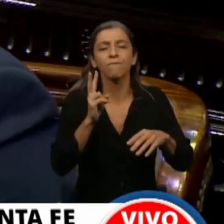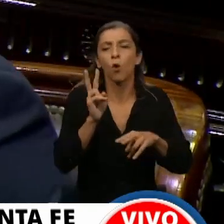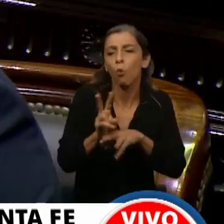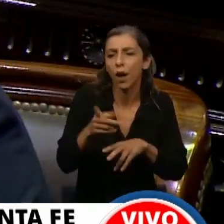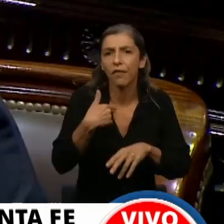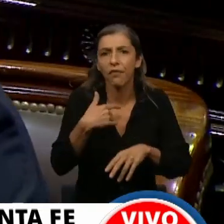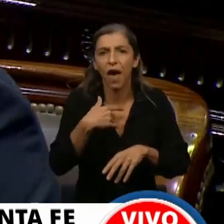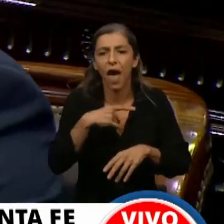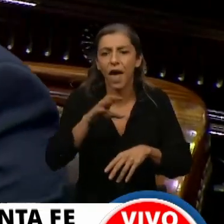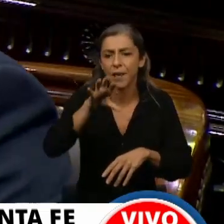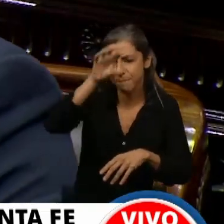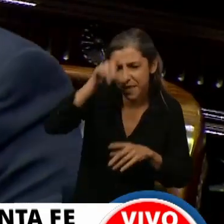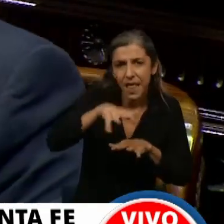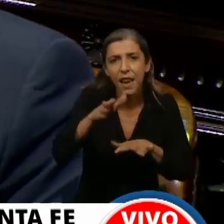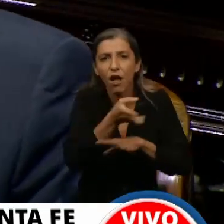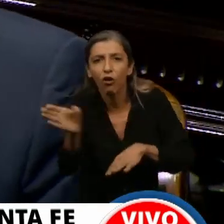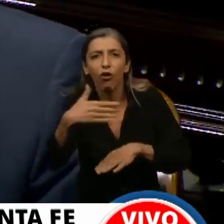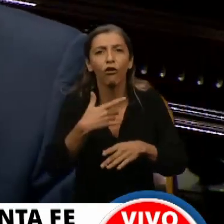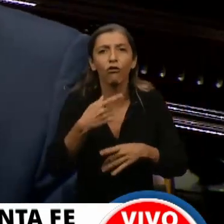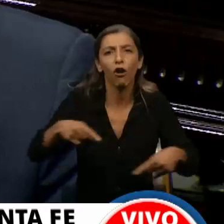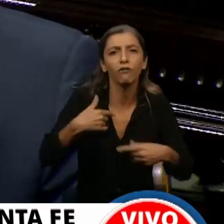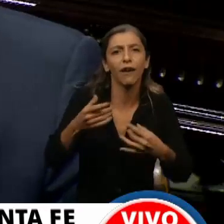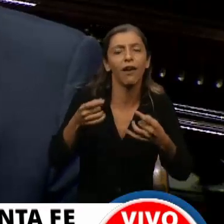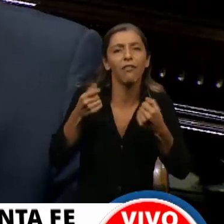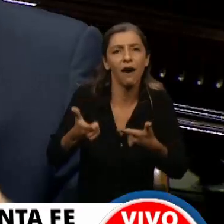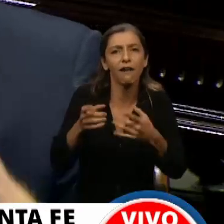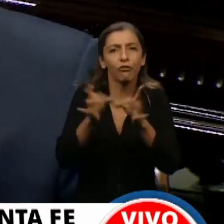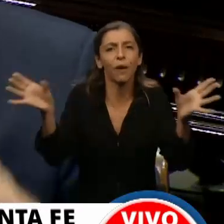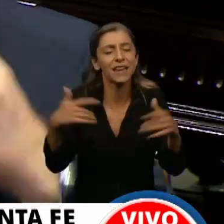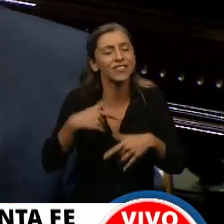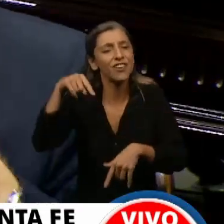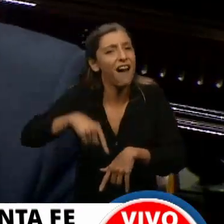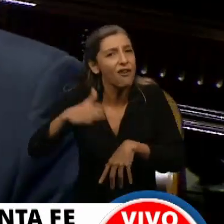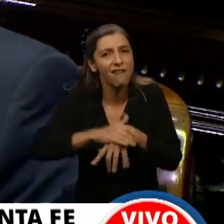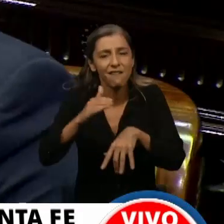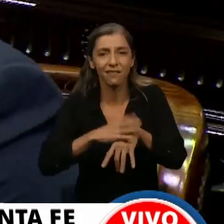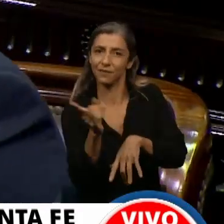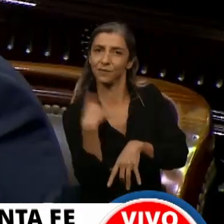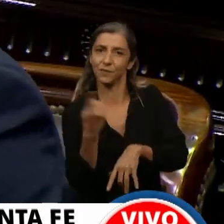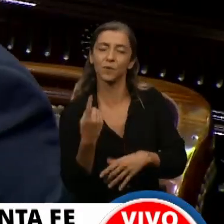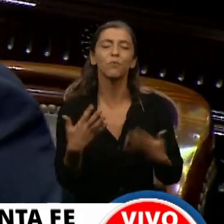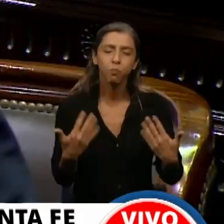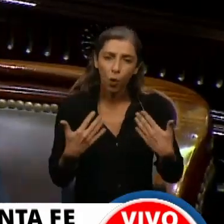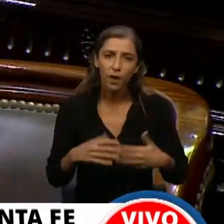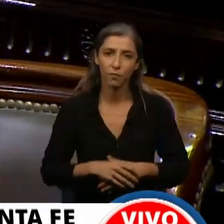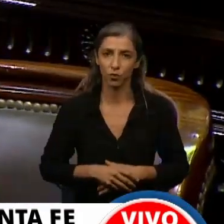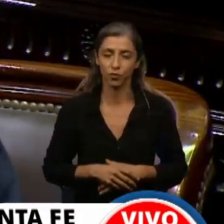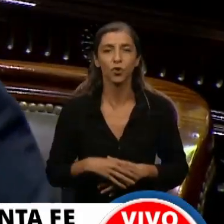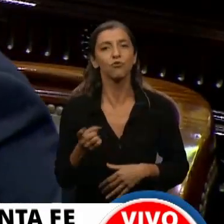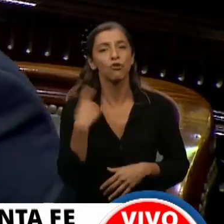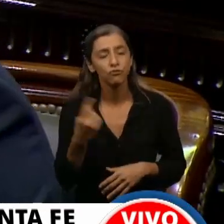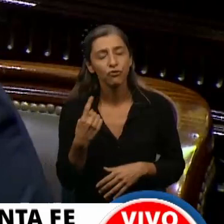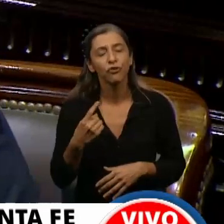minería contaminante. O sea, hay decisiones políticas que tenemos que hacernos cargo ahora y podemos hacerlo para honrar